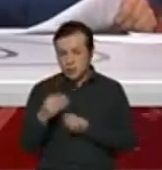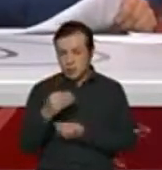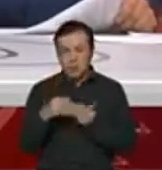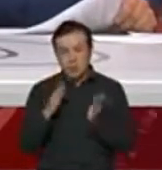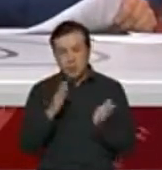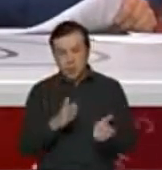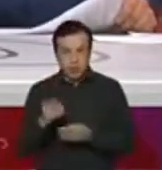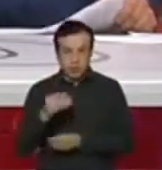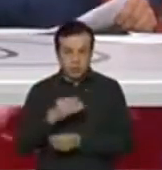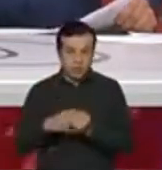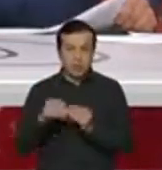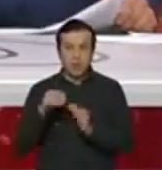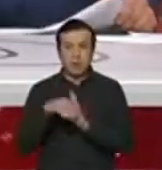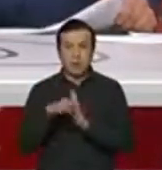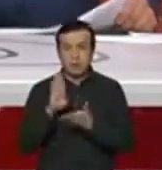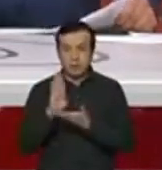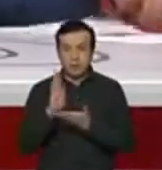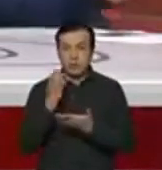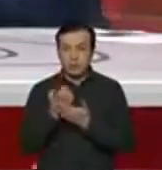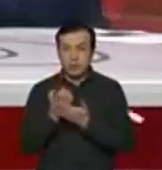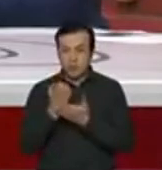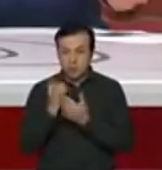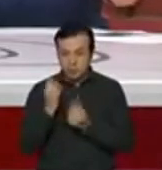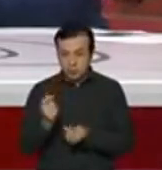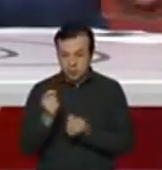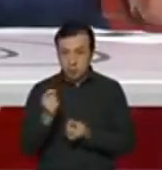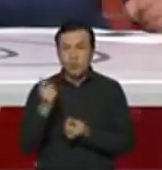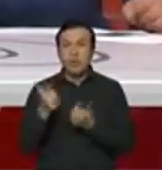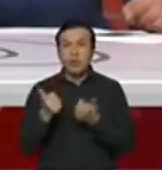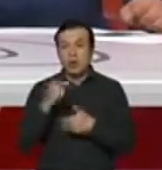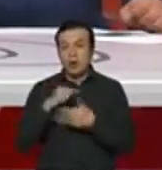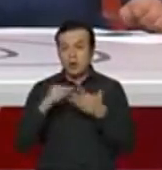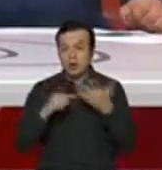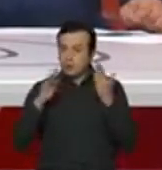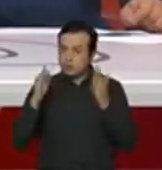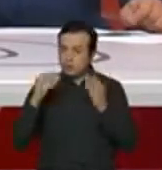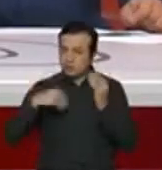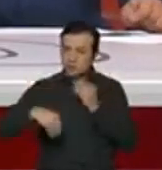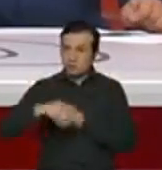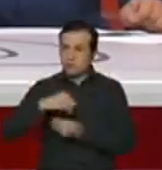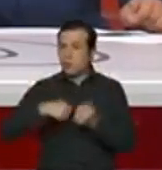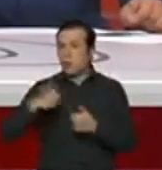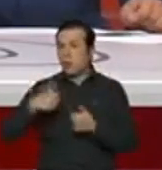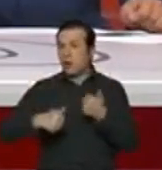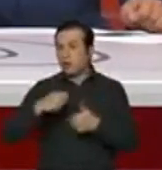programado invertir el BIES en sectores económicos? ¿Y en qué tipo de sectores eventualmente se podría invertir?